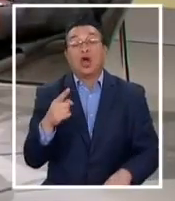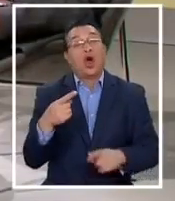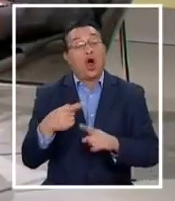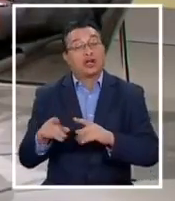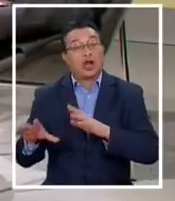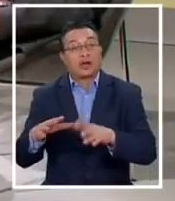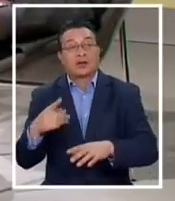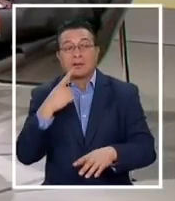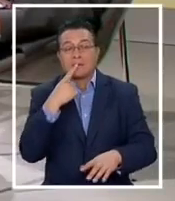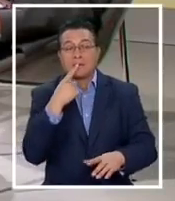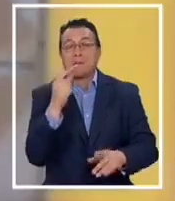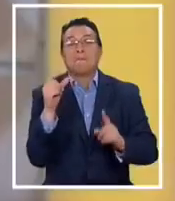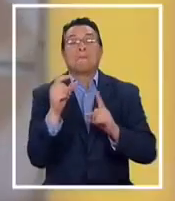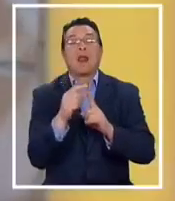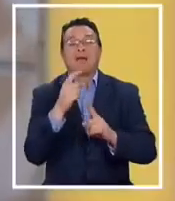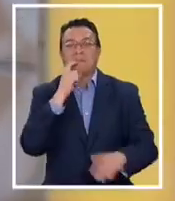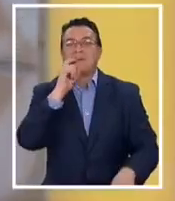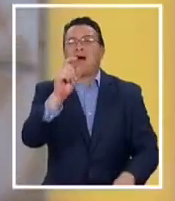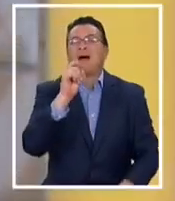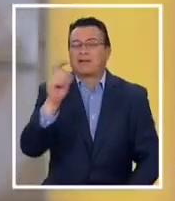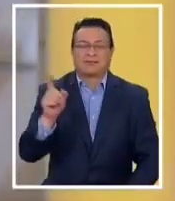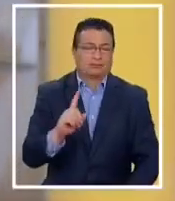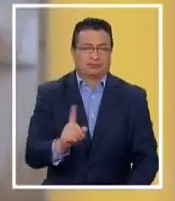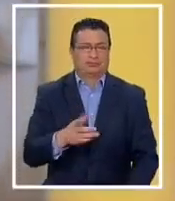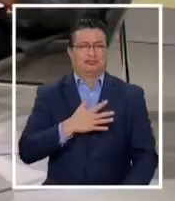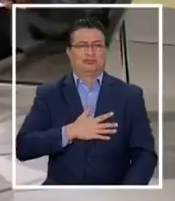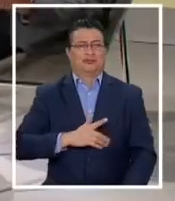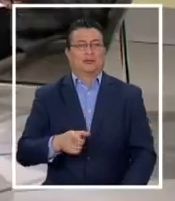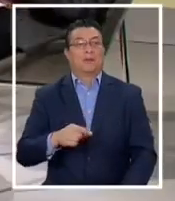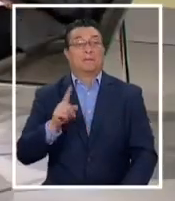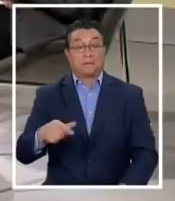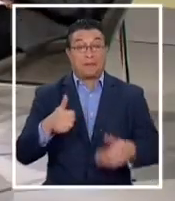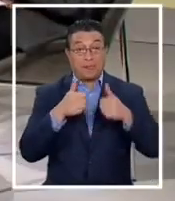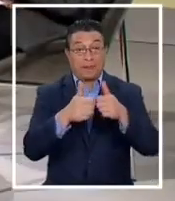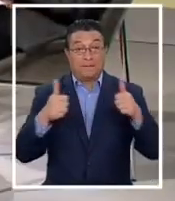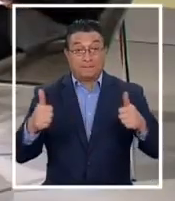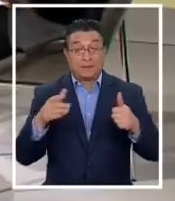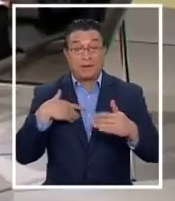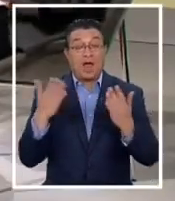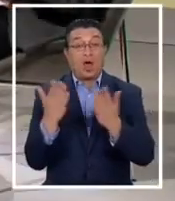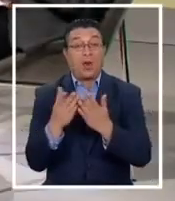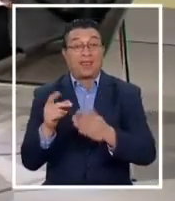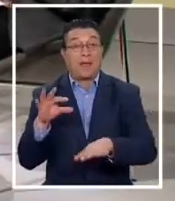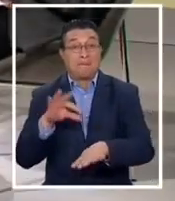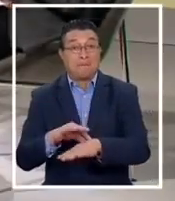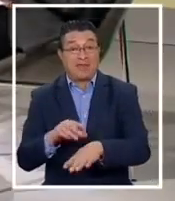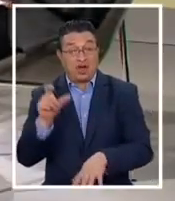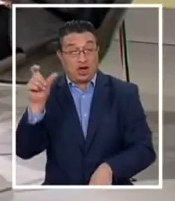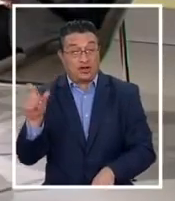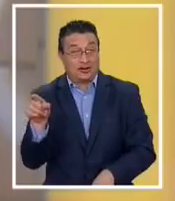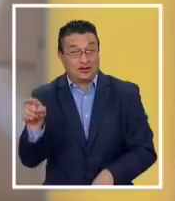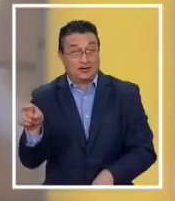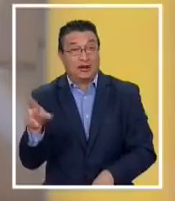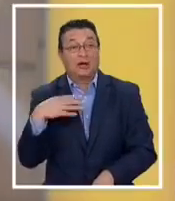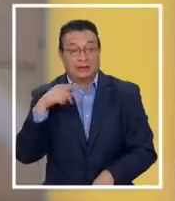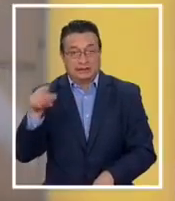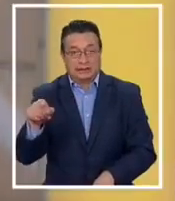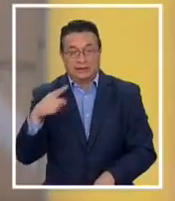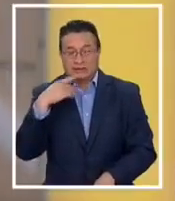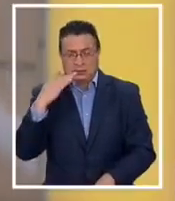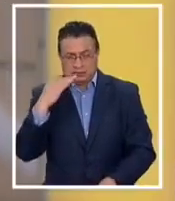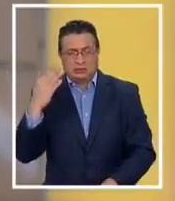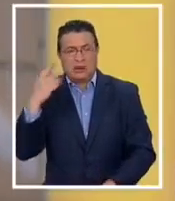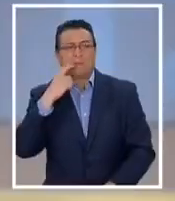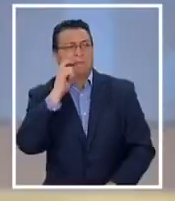con palabras que a mí más me parece un insulto tiene habilitar inhabilitado la autoridad de un gremio como el colegio médico una circunstancia que estamos que tenga ese